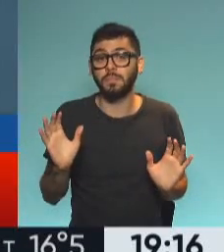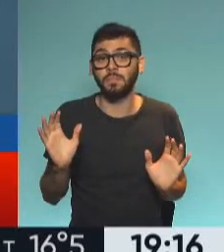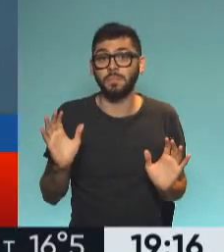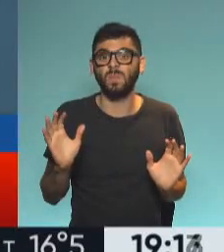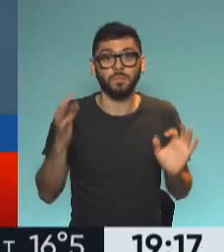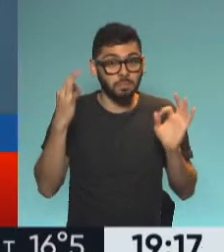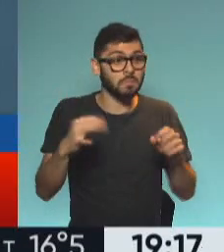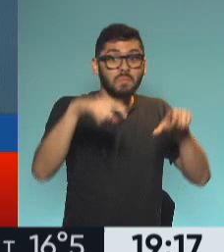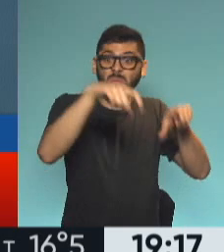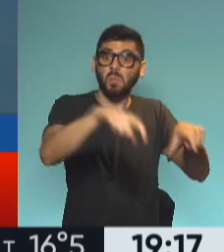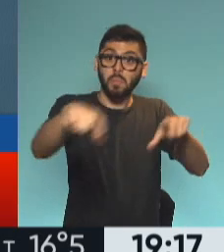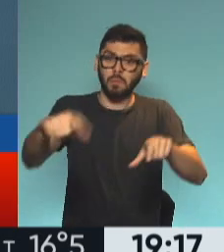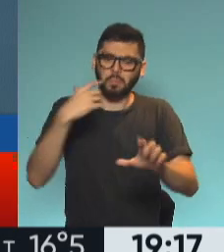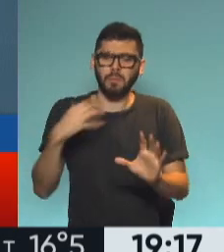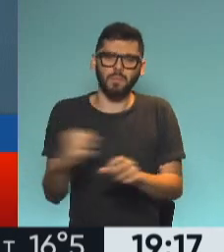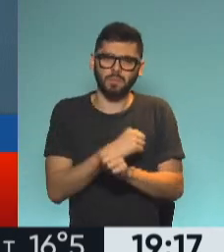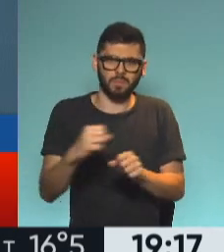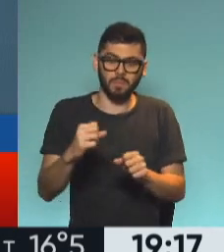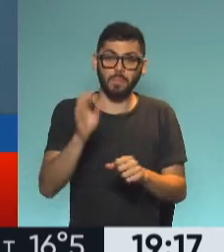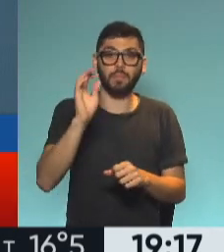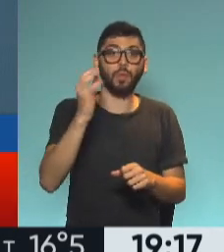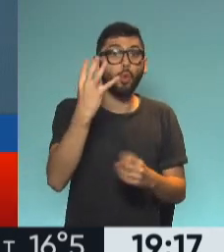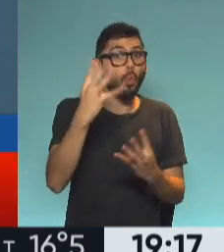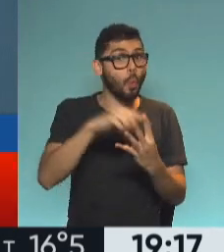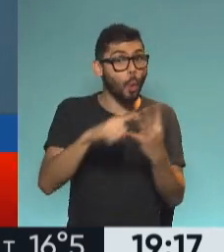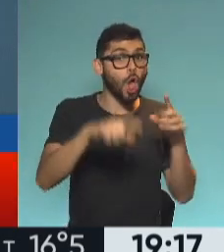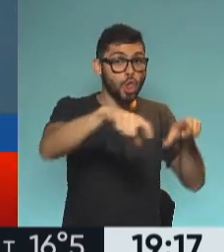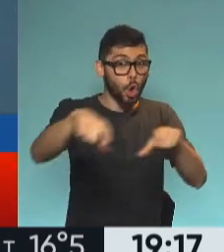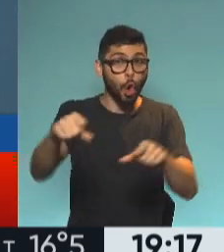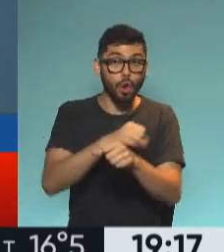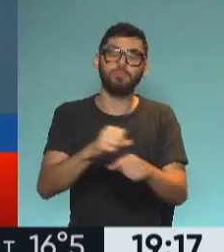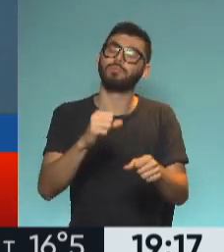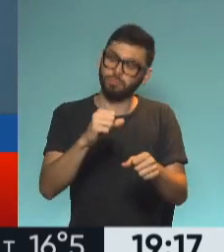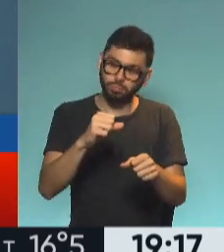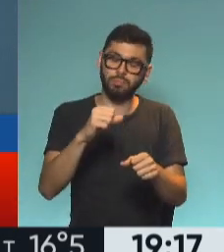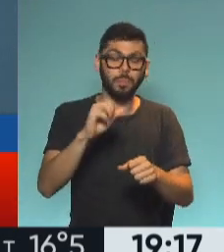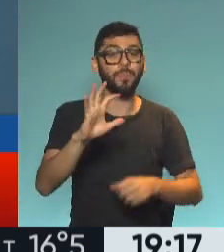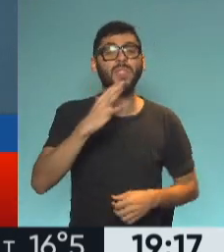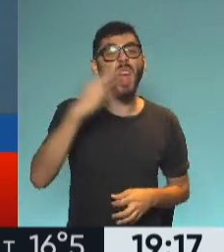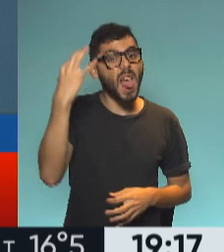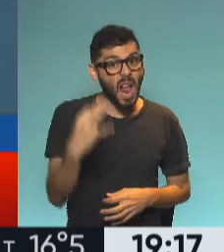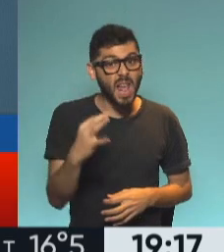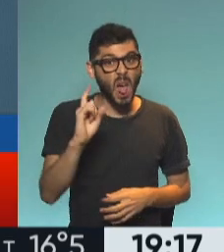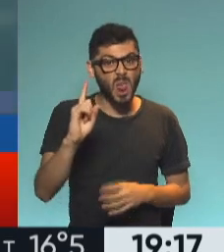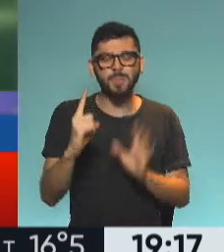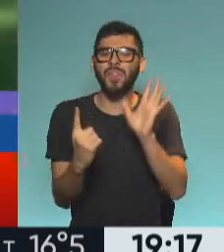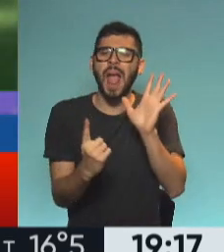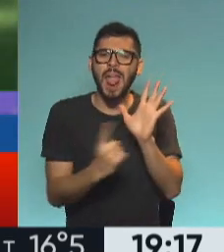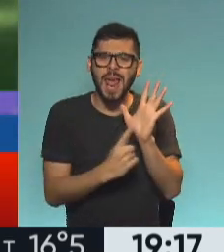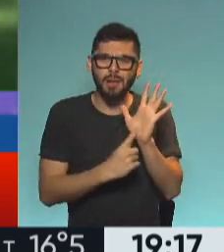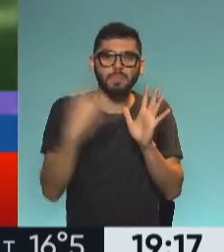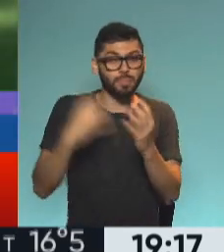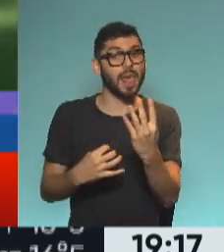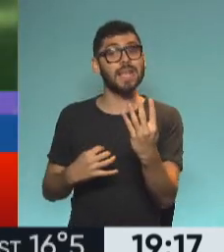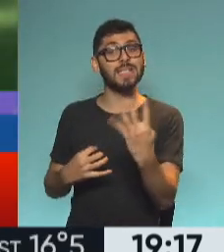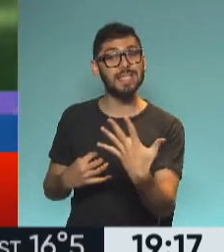Inclusive las sedes. Bien. O sea, no solo Brasil. Hay 4 sedes confirmadas. Exactamente. Que en realidad, reglamentariamente deberían ser